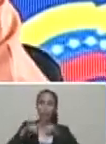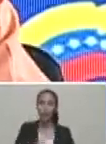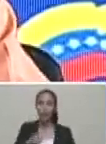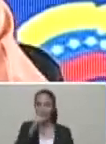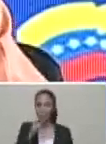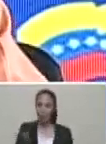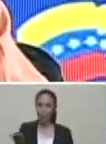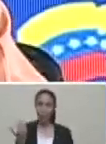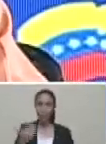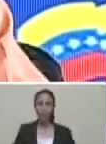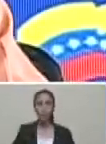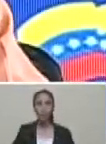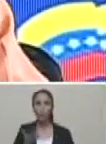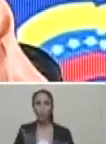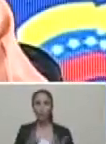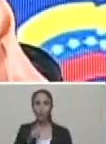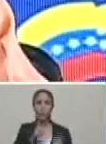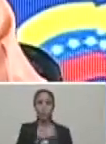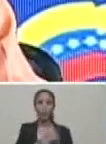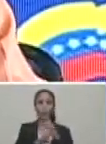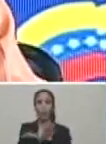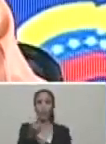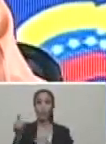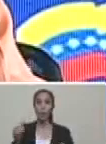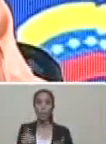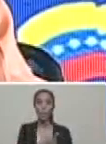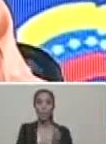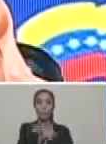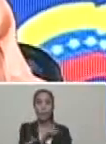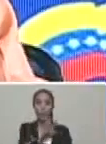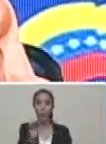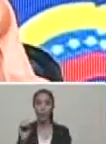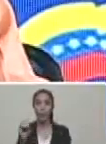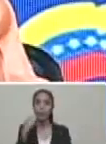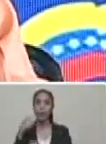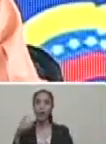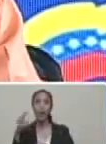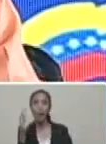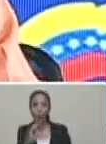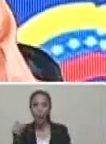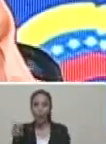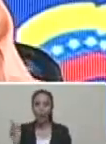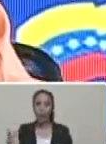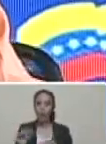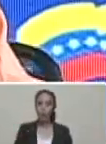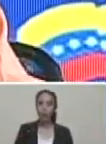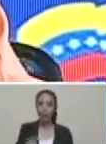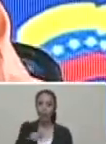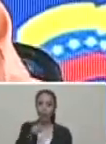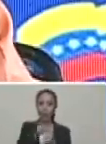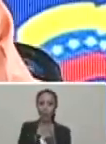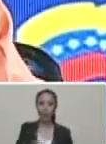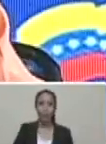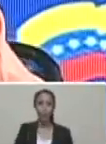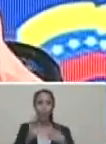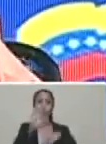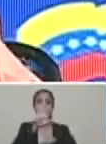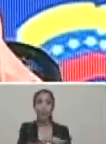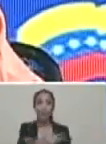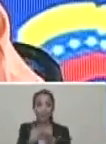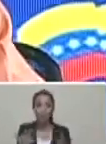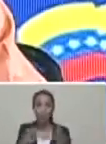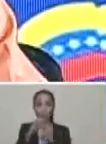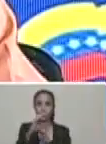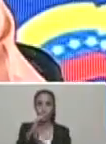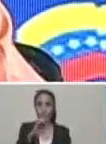el año pasado, atendieron a 41.140 hermanos colombianos en los 18 CDI de la